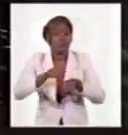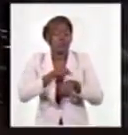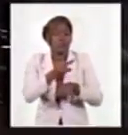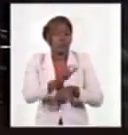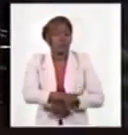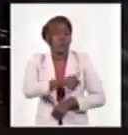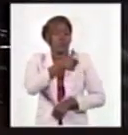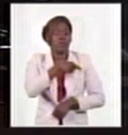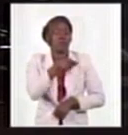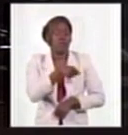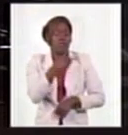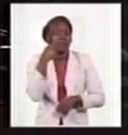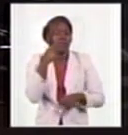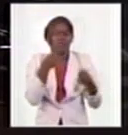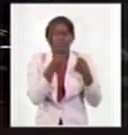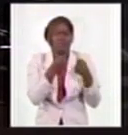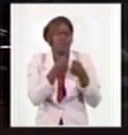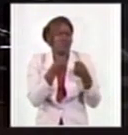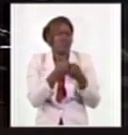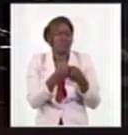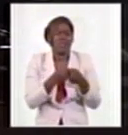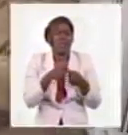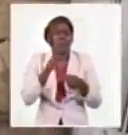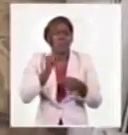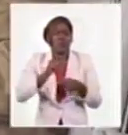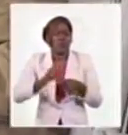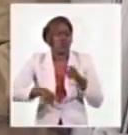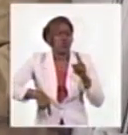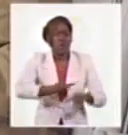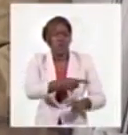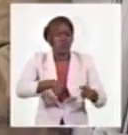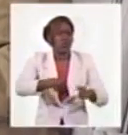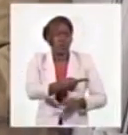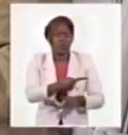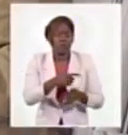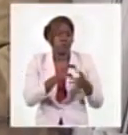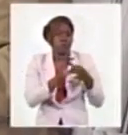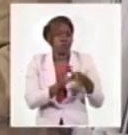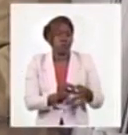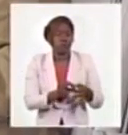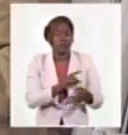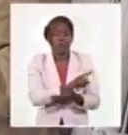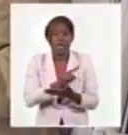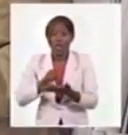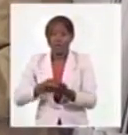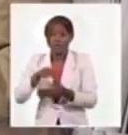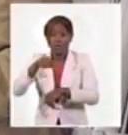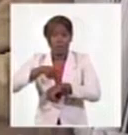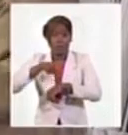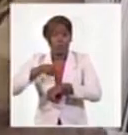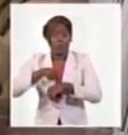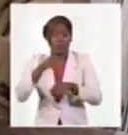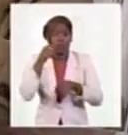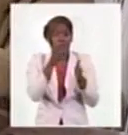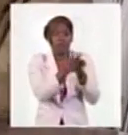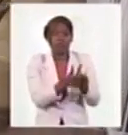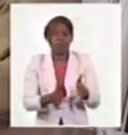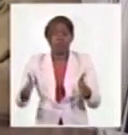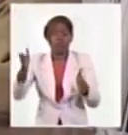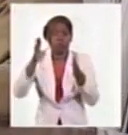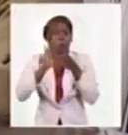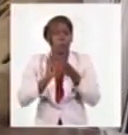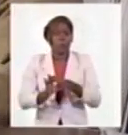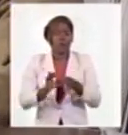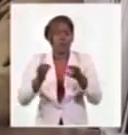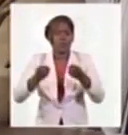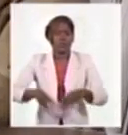de fondo y un contexto activo, no pasivo, que es el que nos lleva hasta el presente en la actualidad, para no quedar atrapado en los acontecimientos